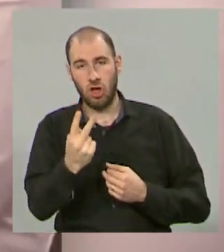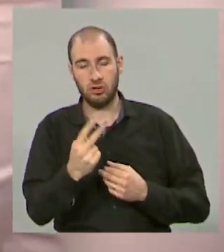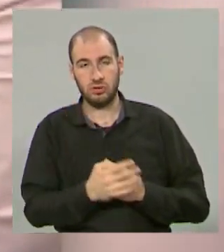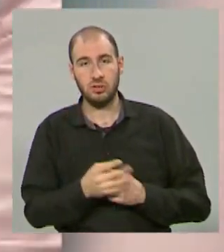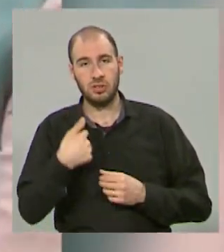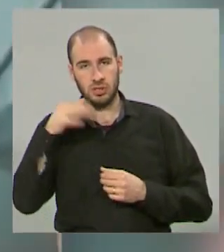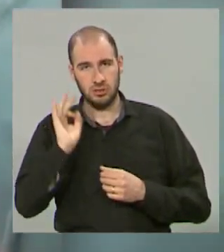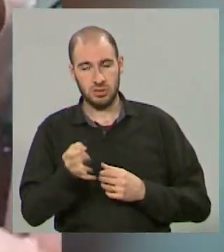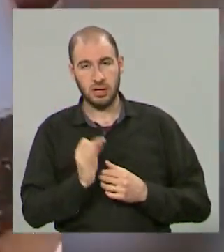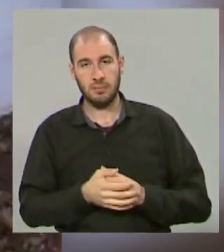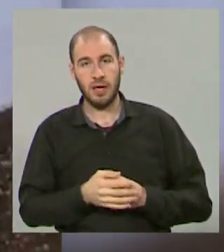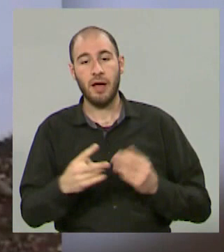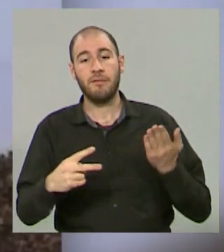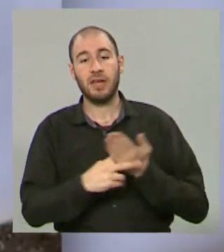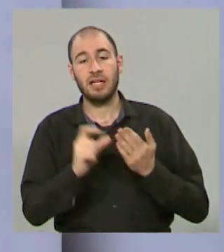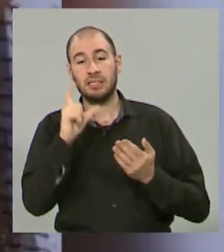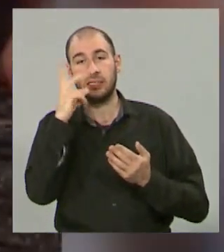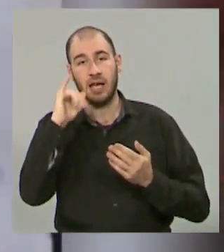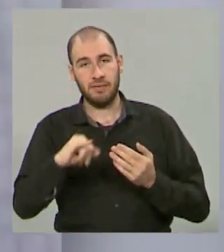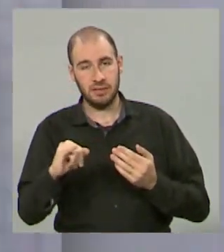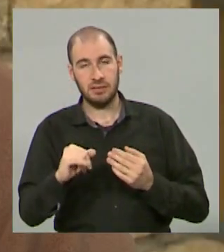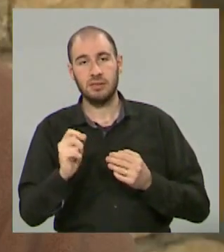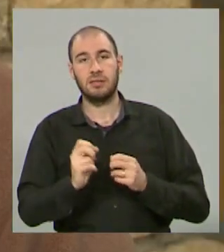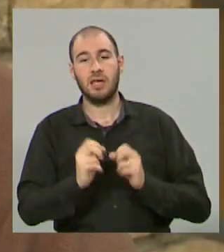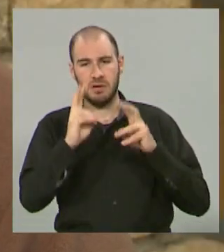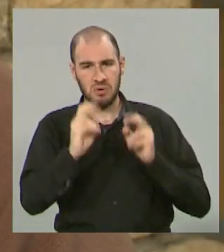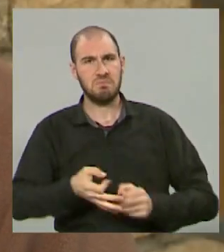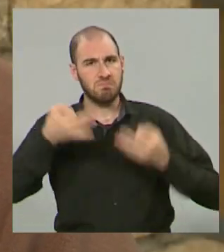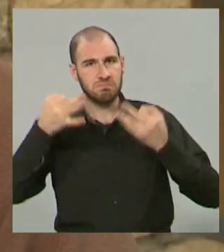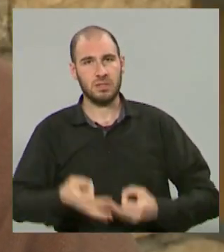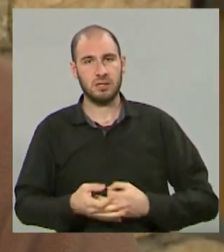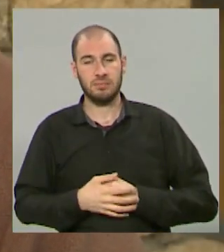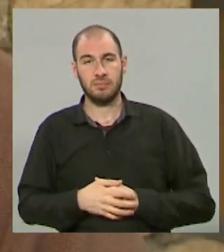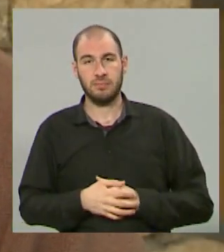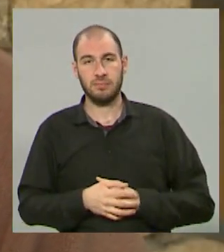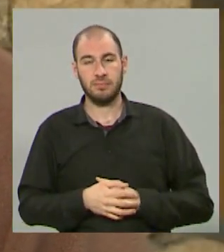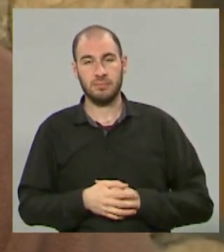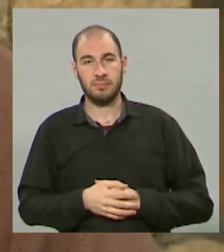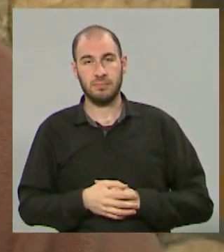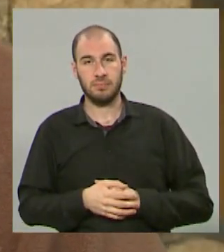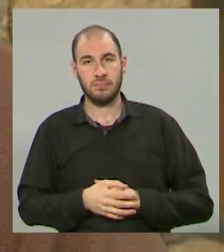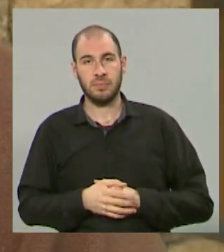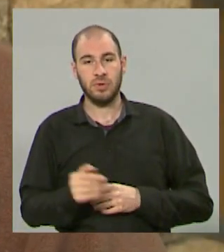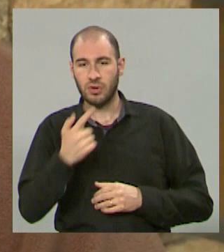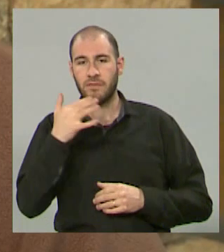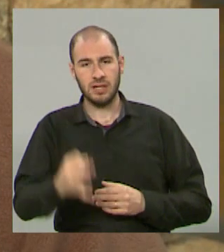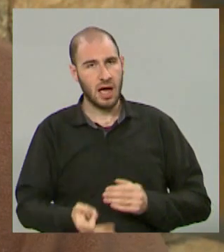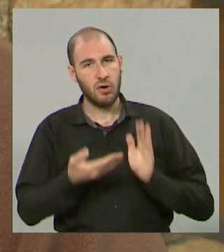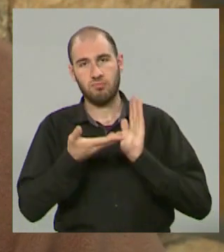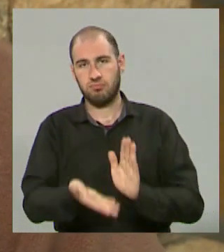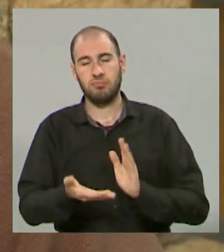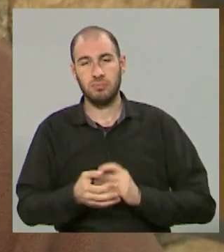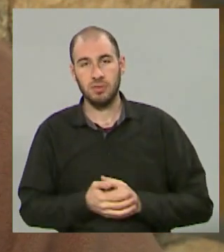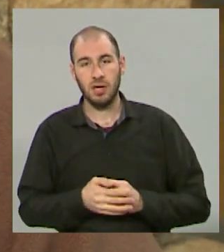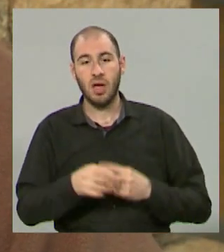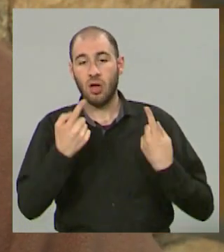yo sé que la fiscal Chávez ha hecho una buena investigación, que vamos con la verdad, que